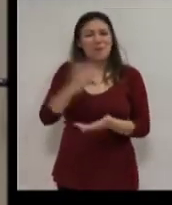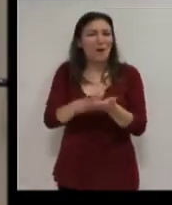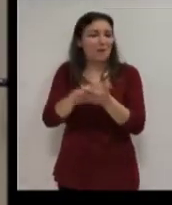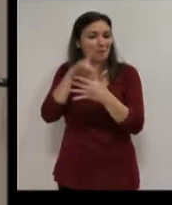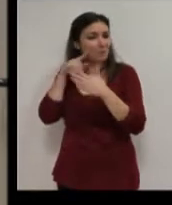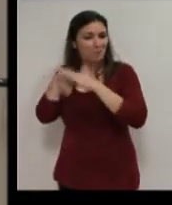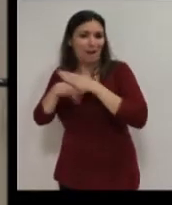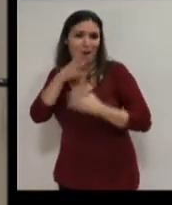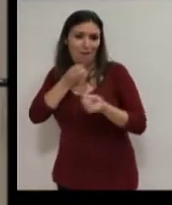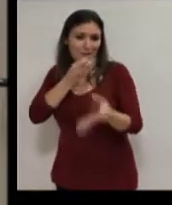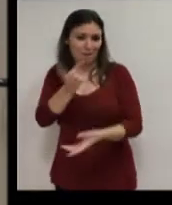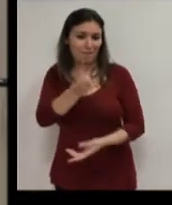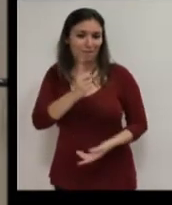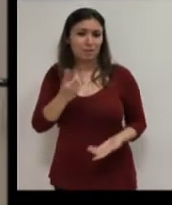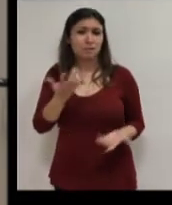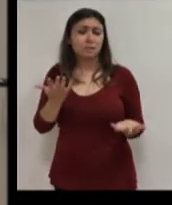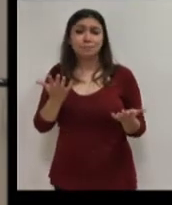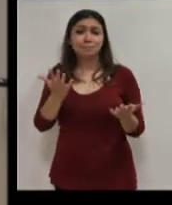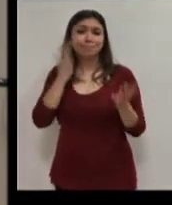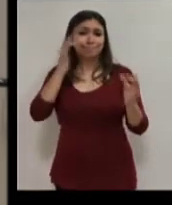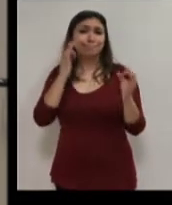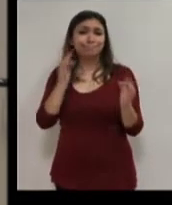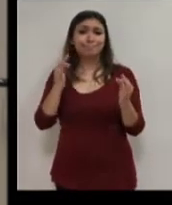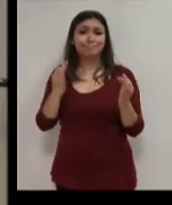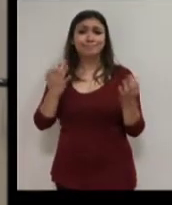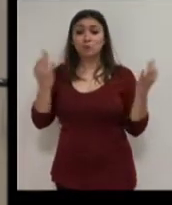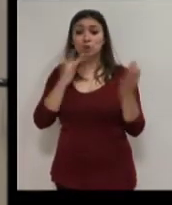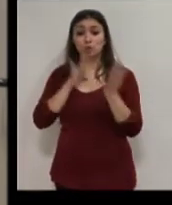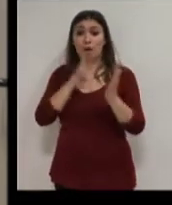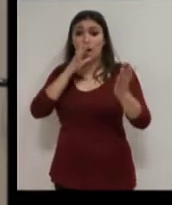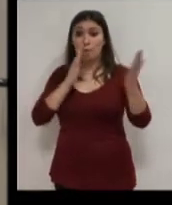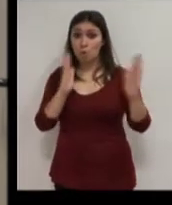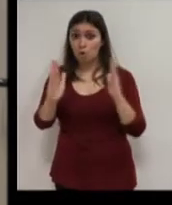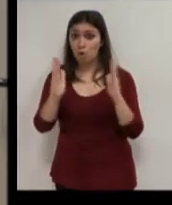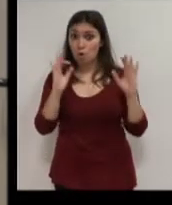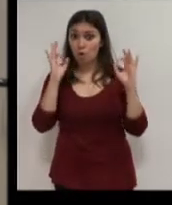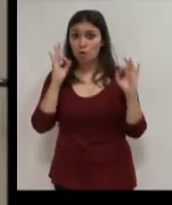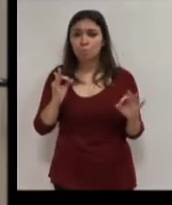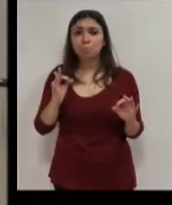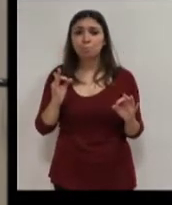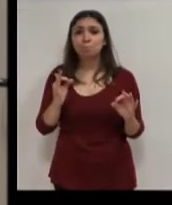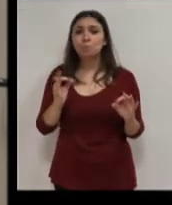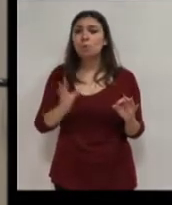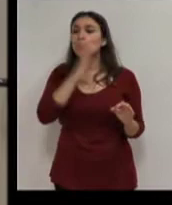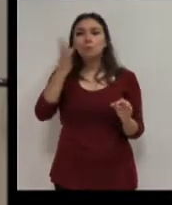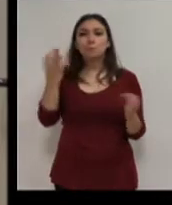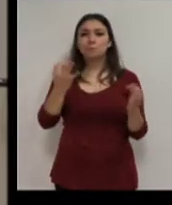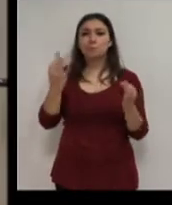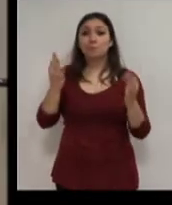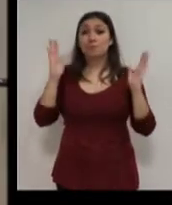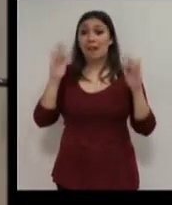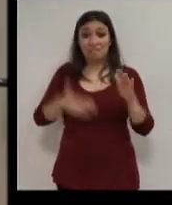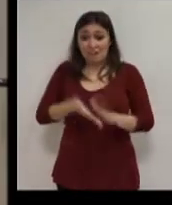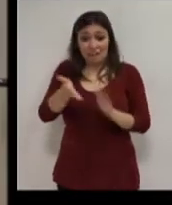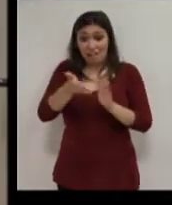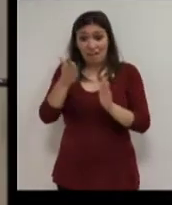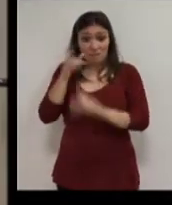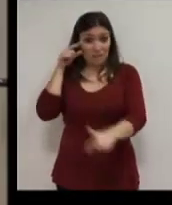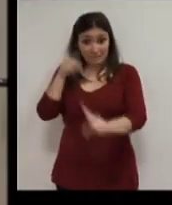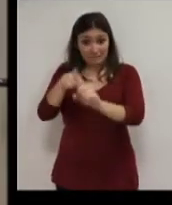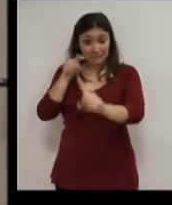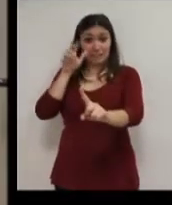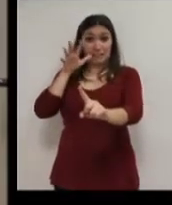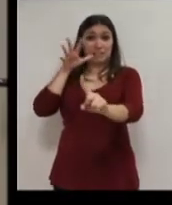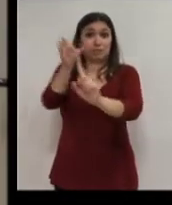estoy acordando de alguno que, bueno, ya comentaremos. Pero, evidentemente, yo creo que estamos en el momento, porque es que además